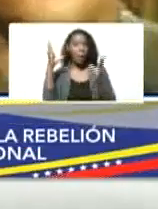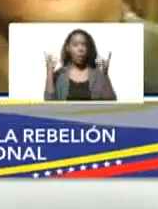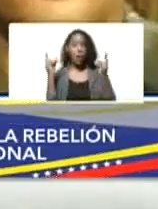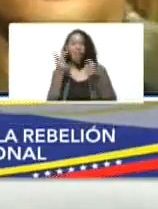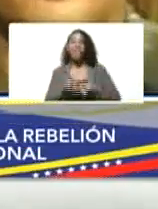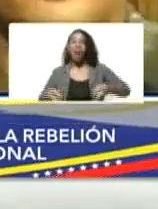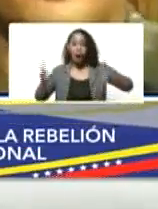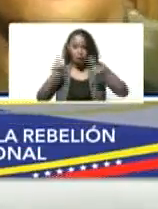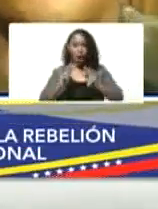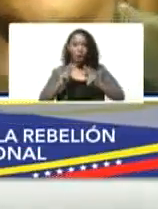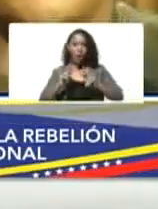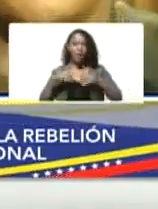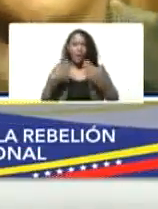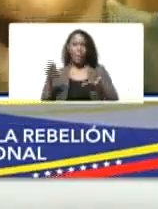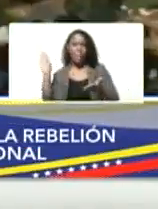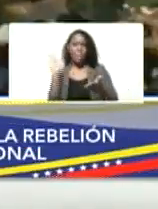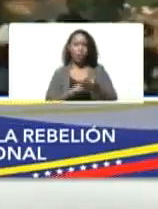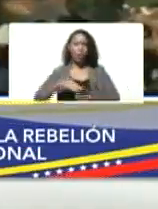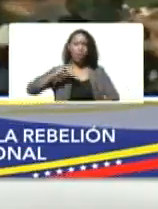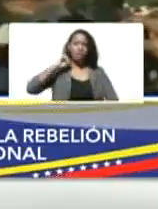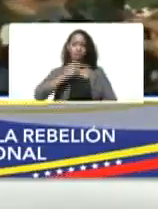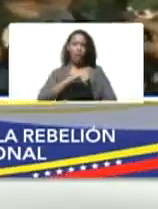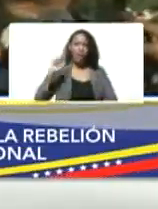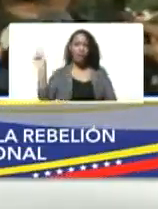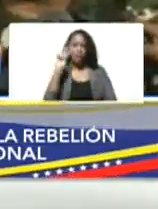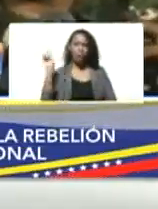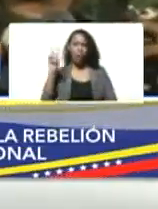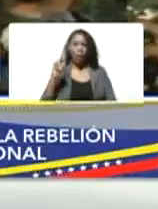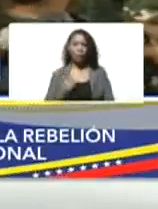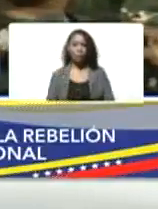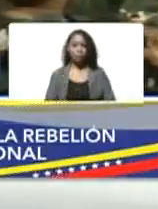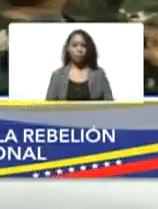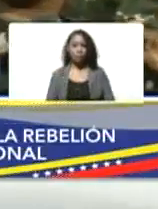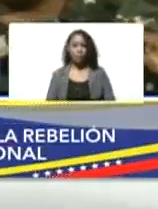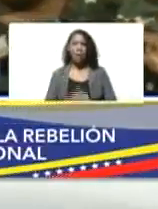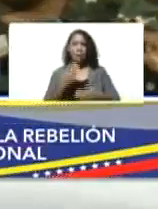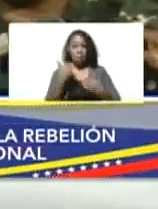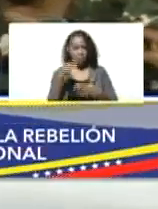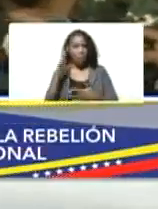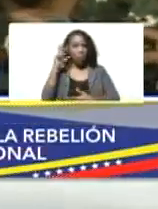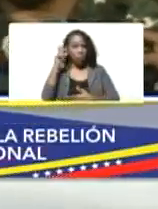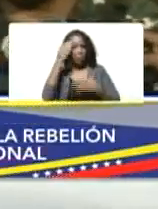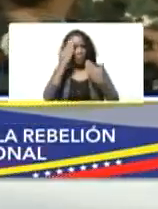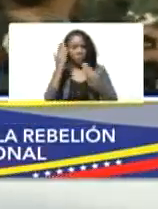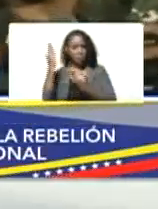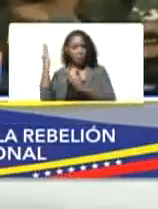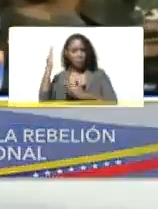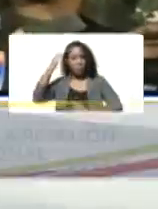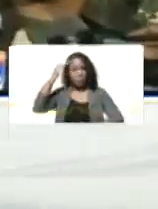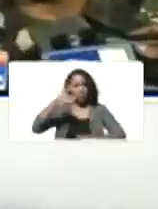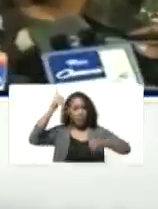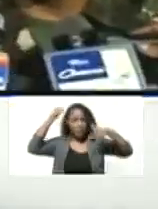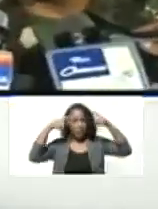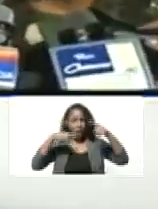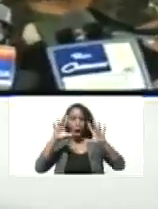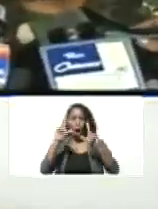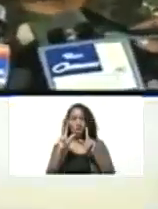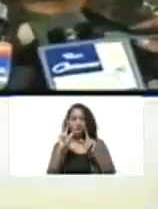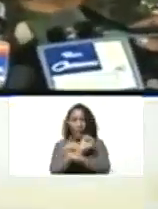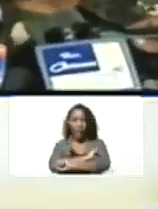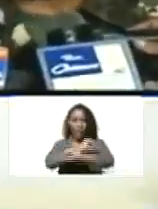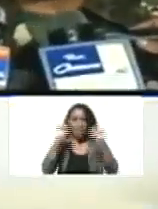valiente, que marcó la historia de Venezuela? Vamos a escucharlo, pues. Comandante Chávez, 11 de la